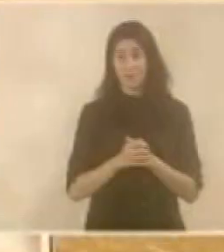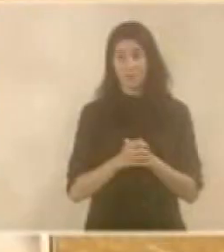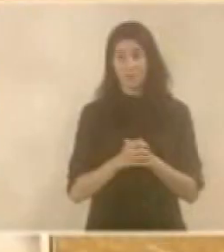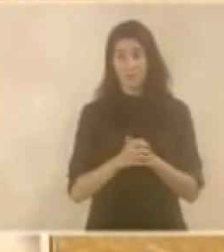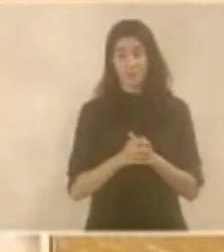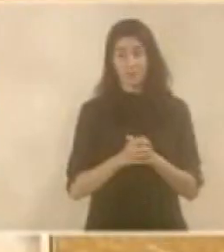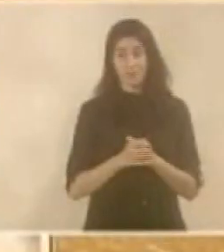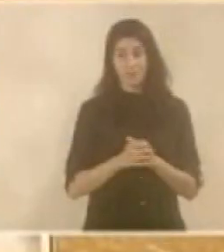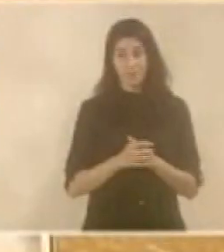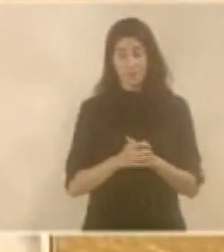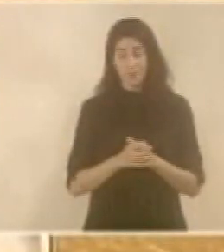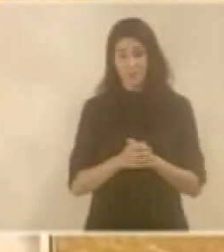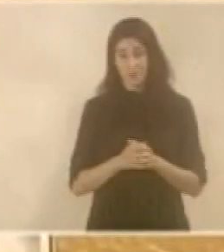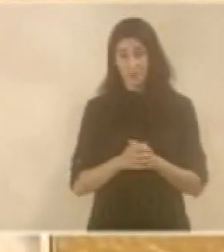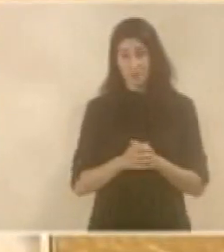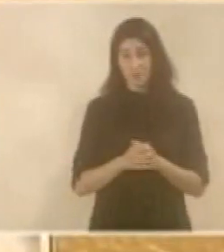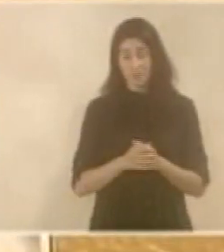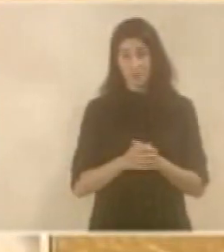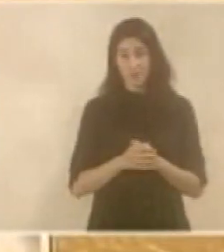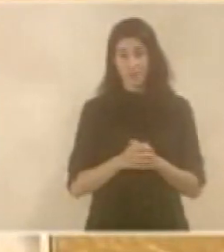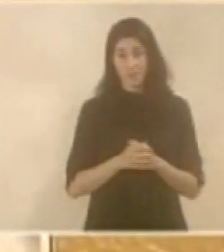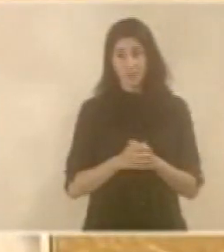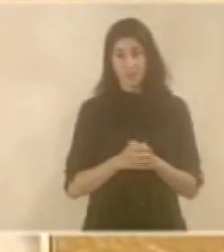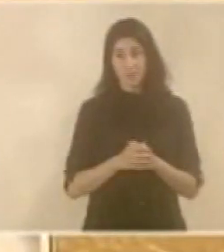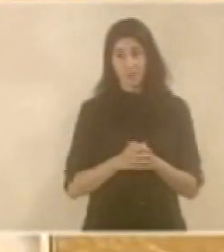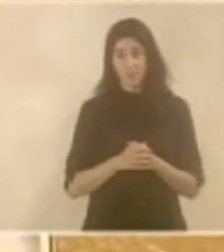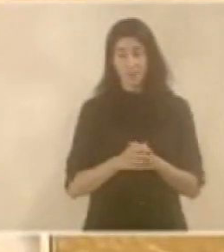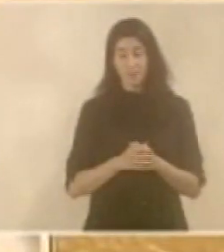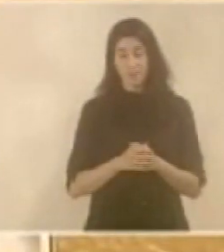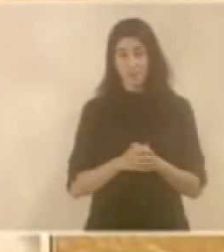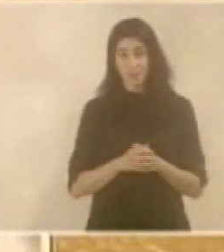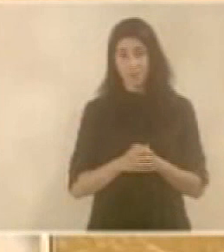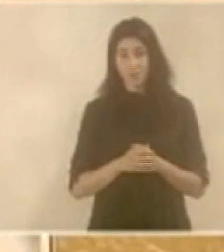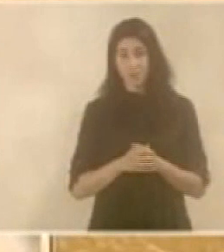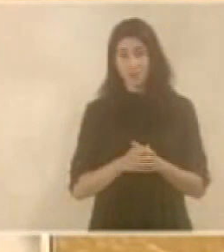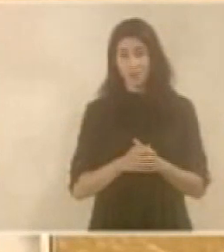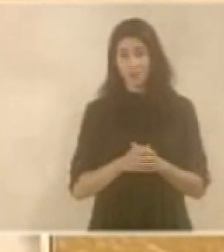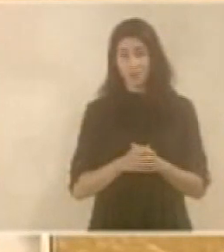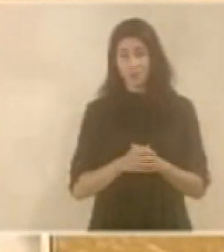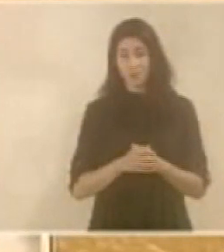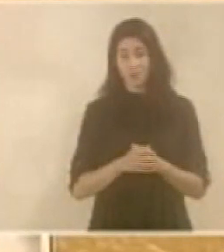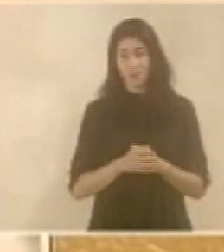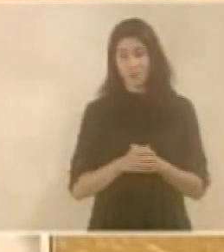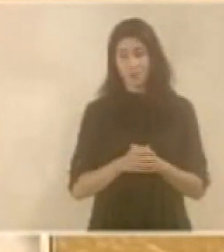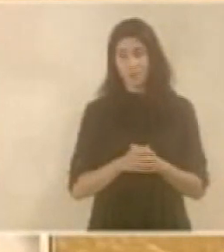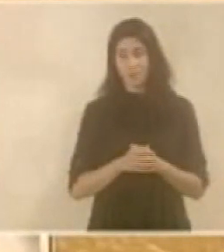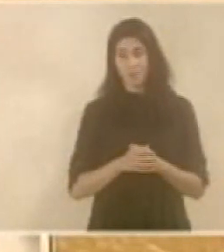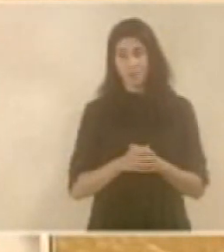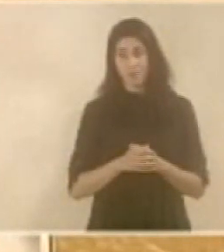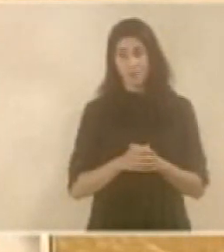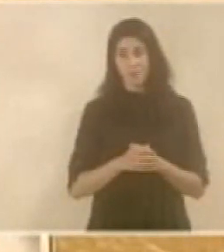con Inglaterra, ni más ni menos que Cádiz o Málaga, a las cuales se parece mucho en el orden intelectual y